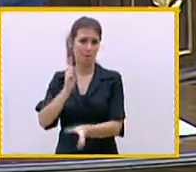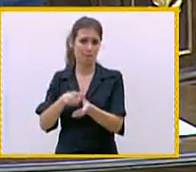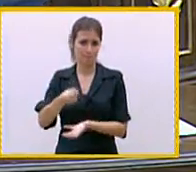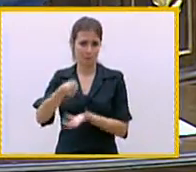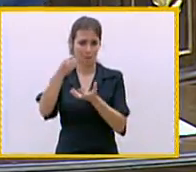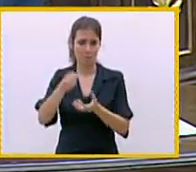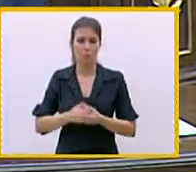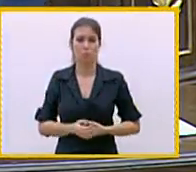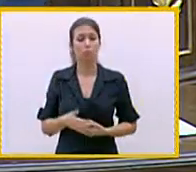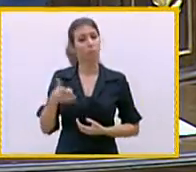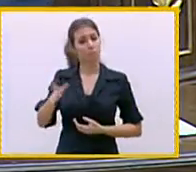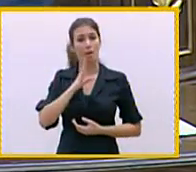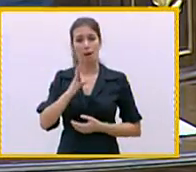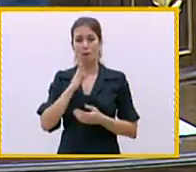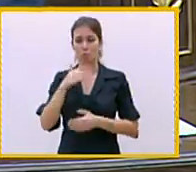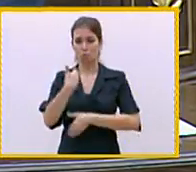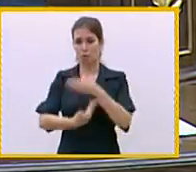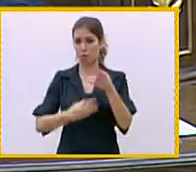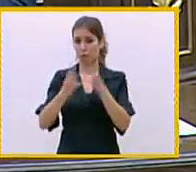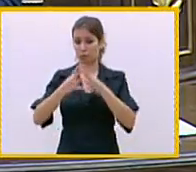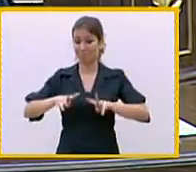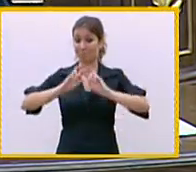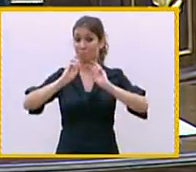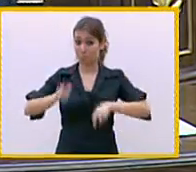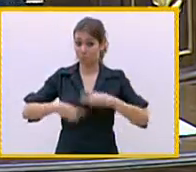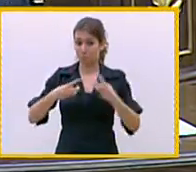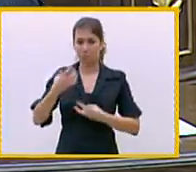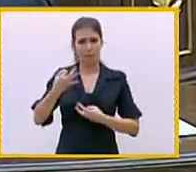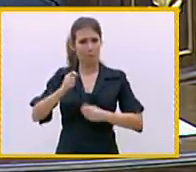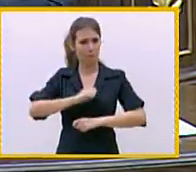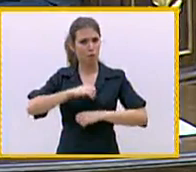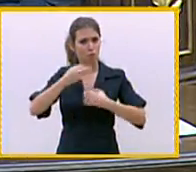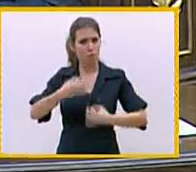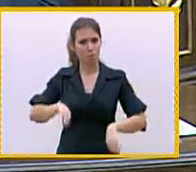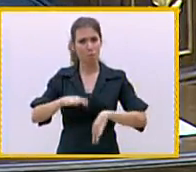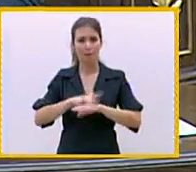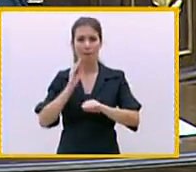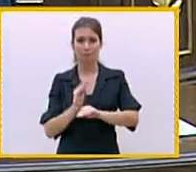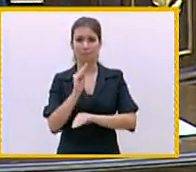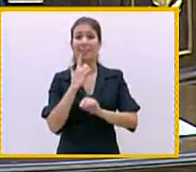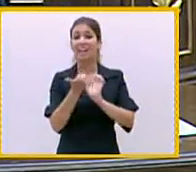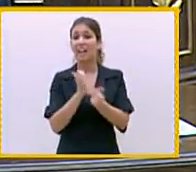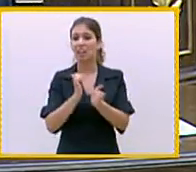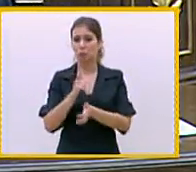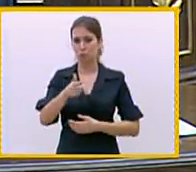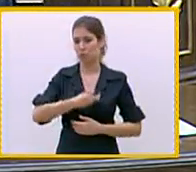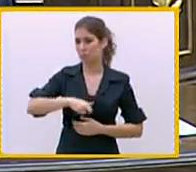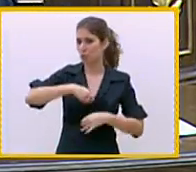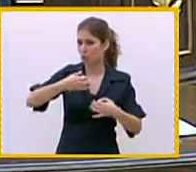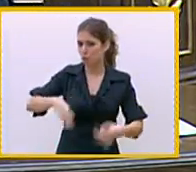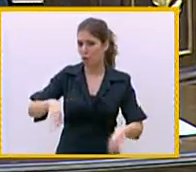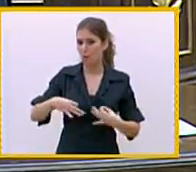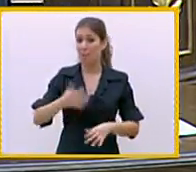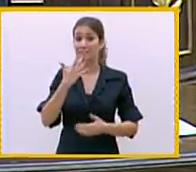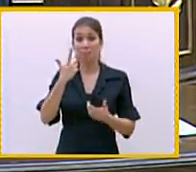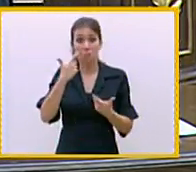de reestructuración deberá normalizar la concesión de crédito en nuestro país, como consecuencia de la mejora de la